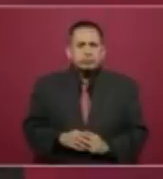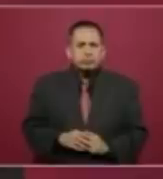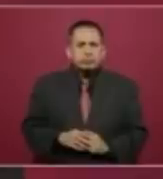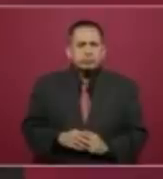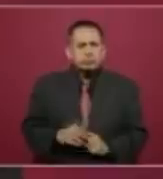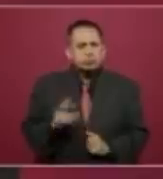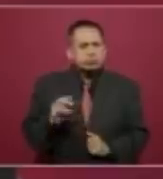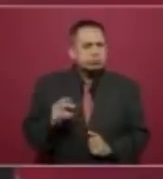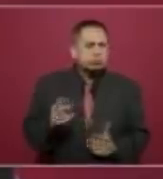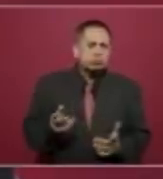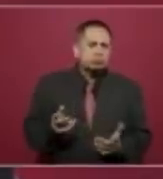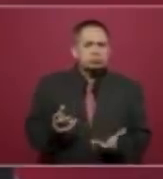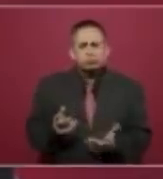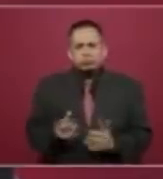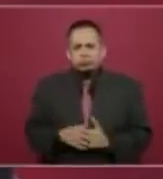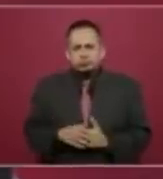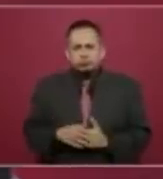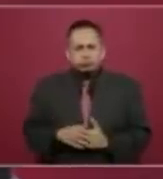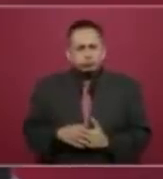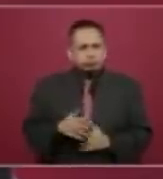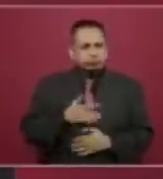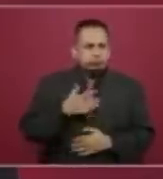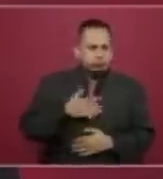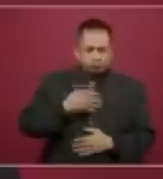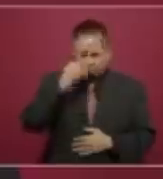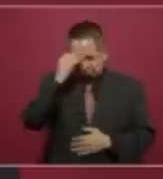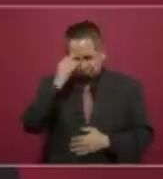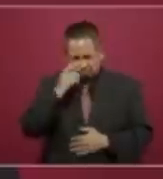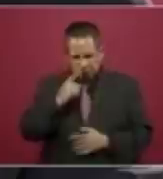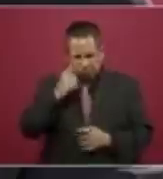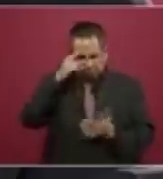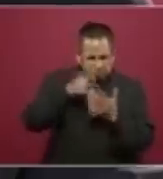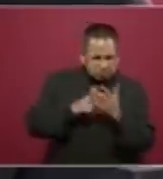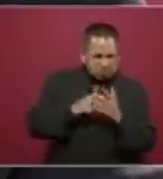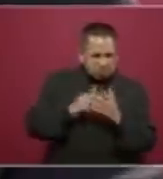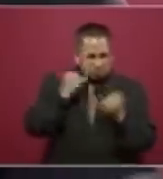no hacer juicios sumarios,